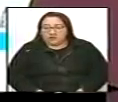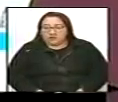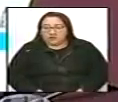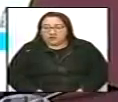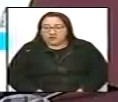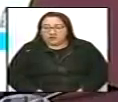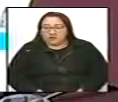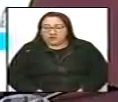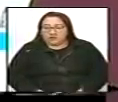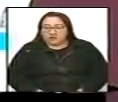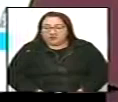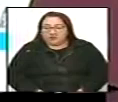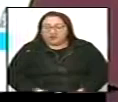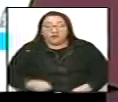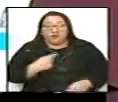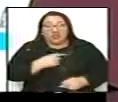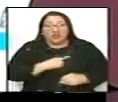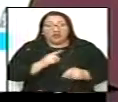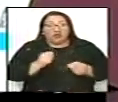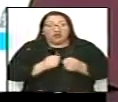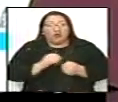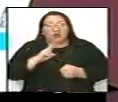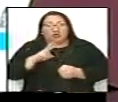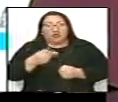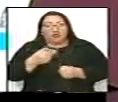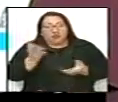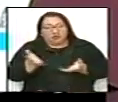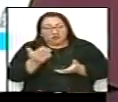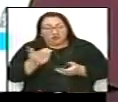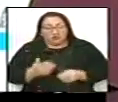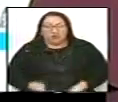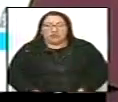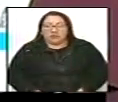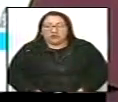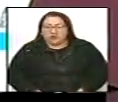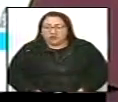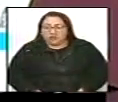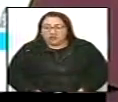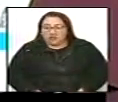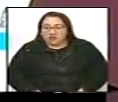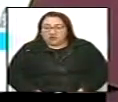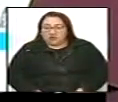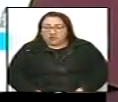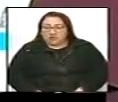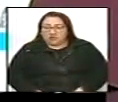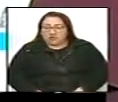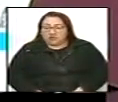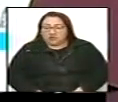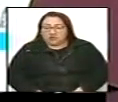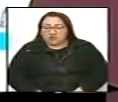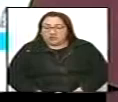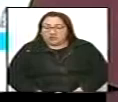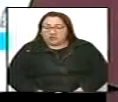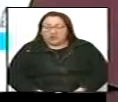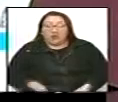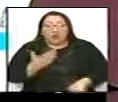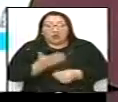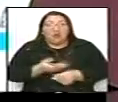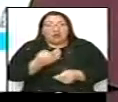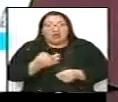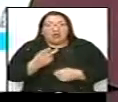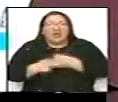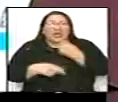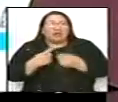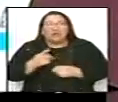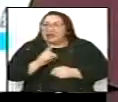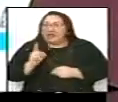contra el señor Chávarri. Una denuncia con más de 2000 y pico folios, con 30 pruebas, y pruebas adicionales, señor presidente, porque no es que estén